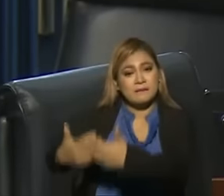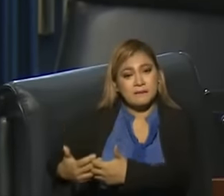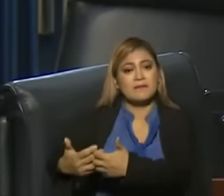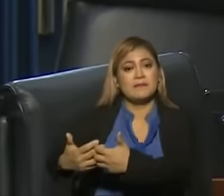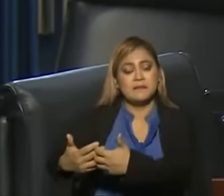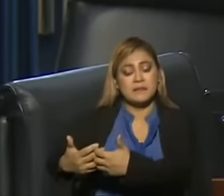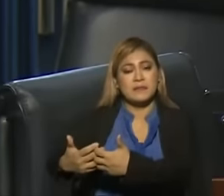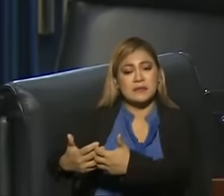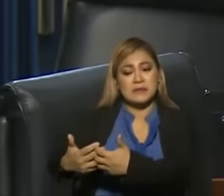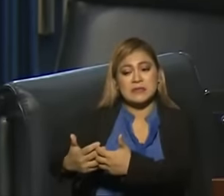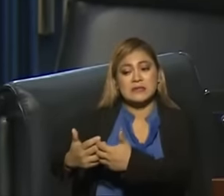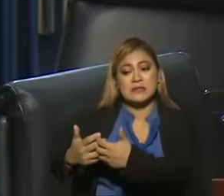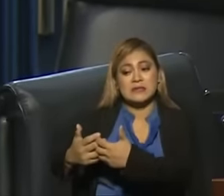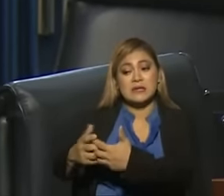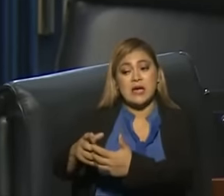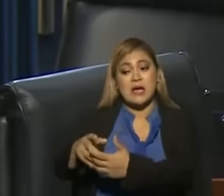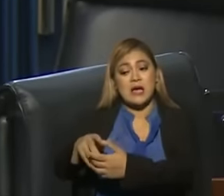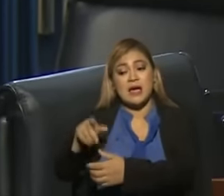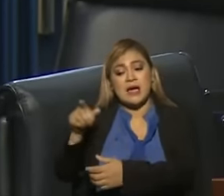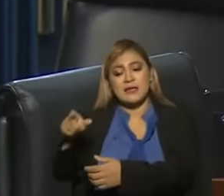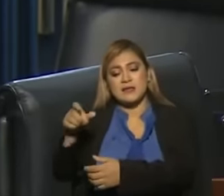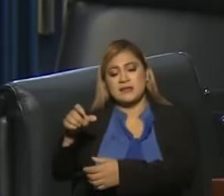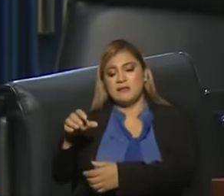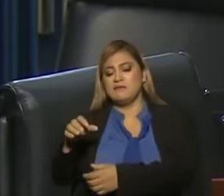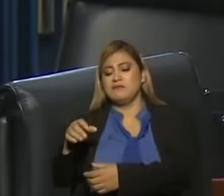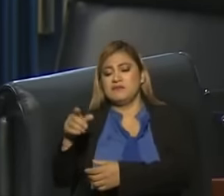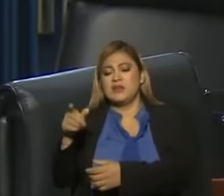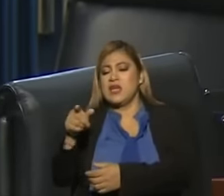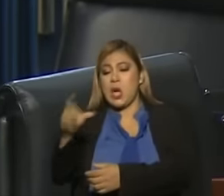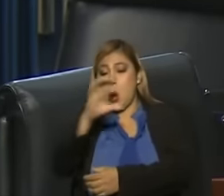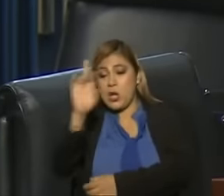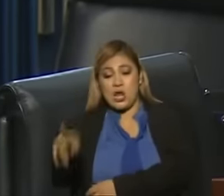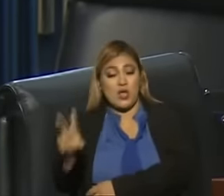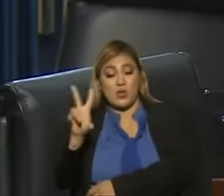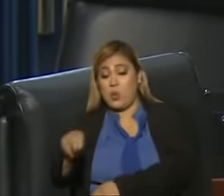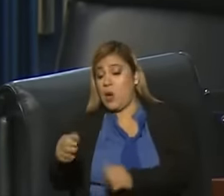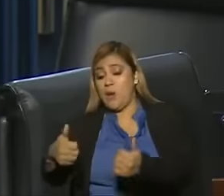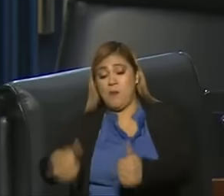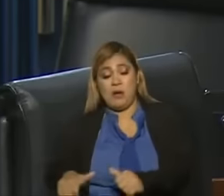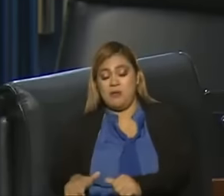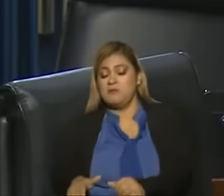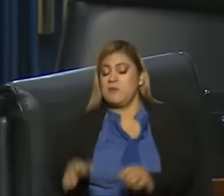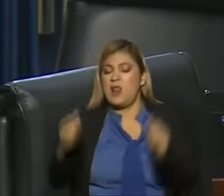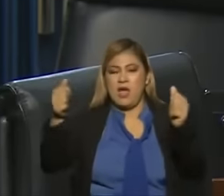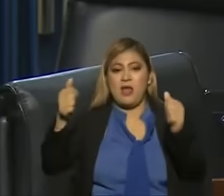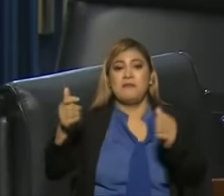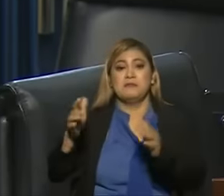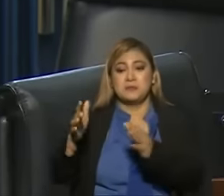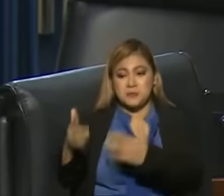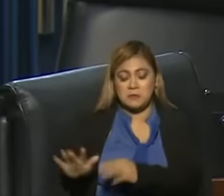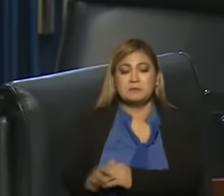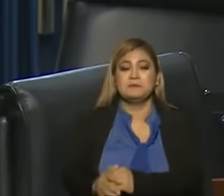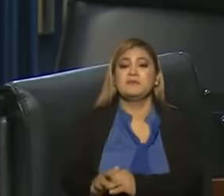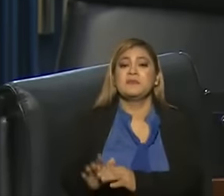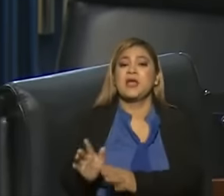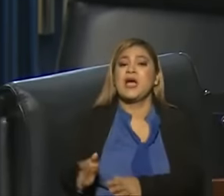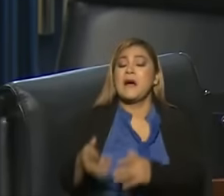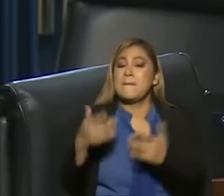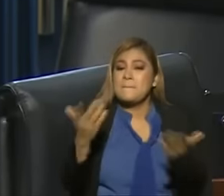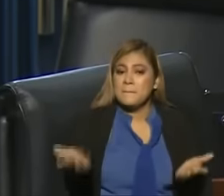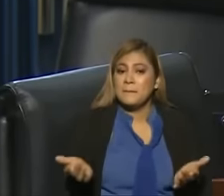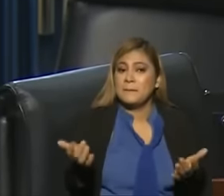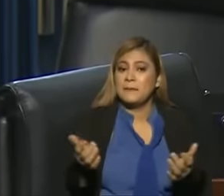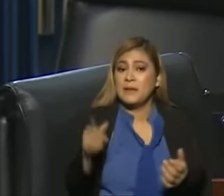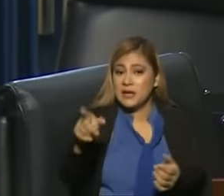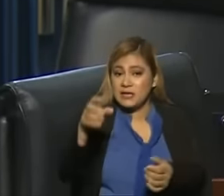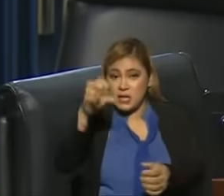CIADI, pero el tribunal falló en contra de la empresa, destacando el derecho soberano de las naciones para decidir sobre las actividades